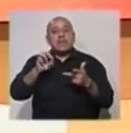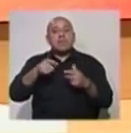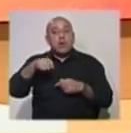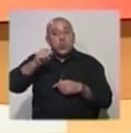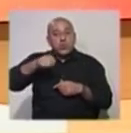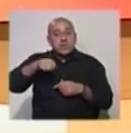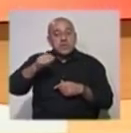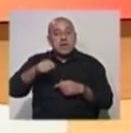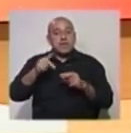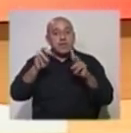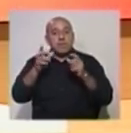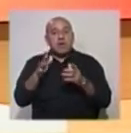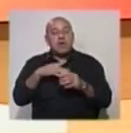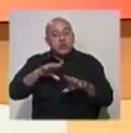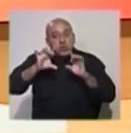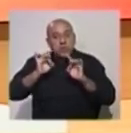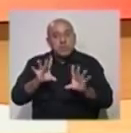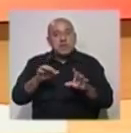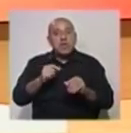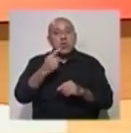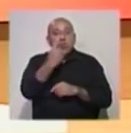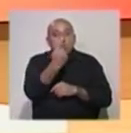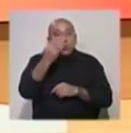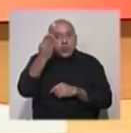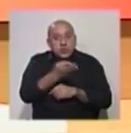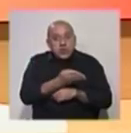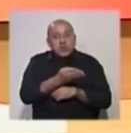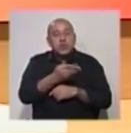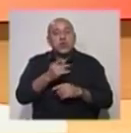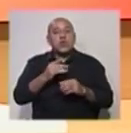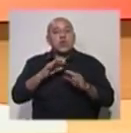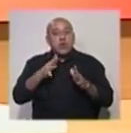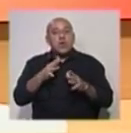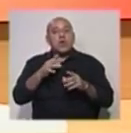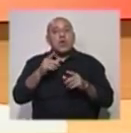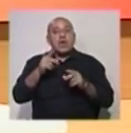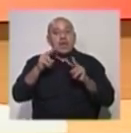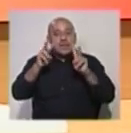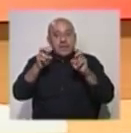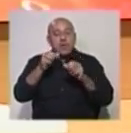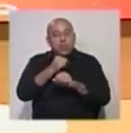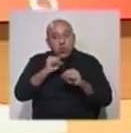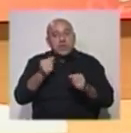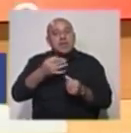de México, solamente un 1% llega a ser instruida.